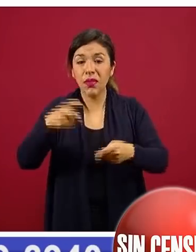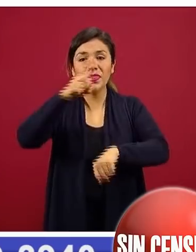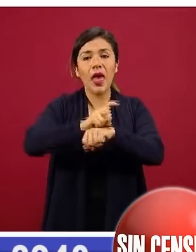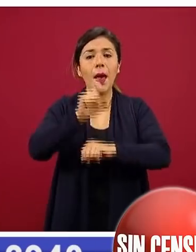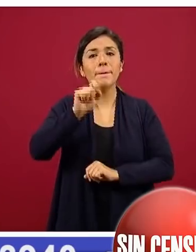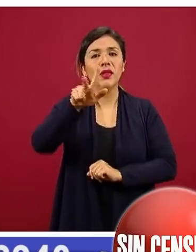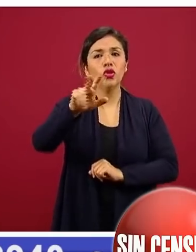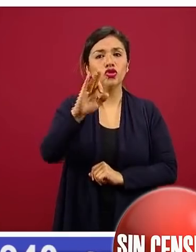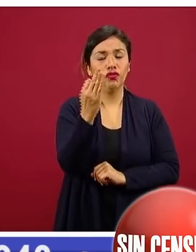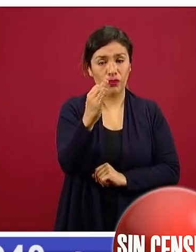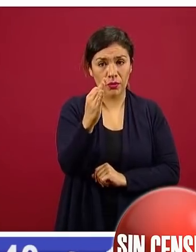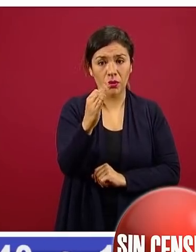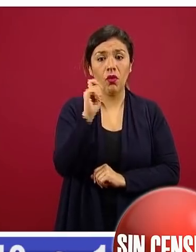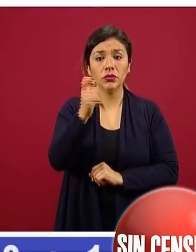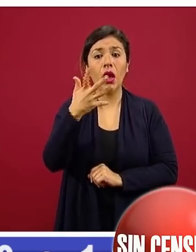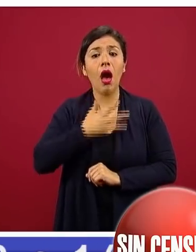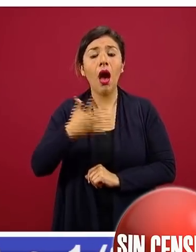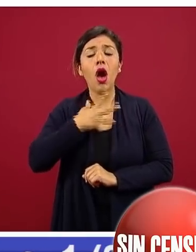febrero, hemos tenido